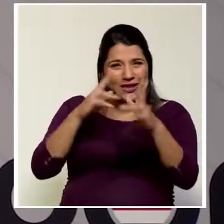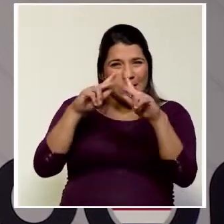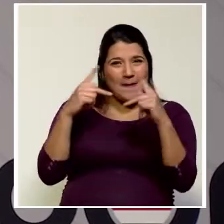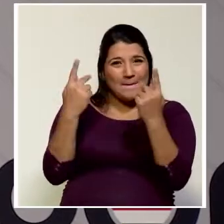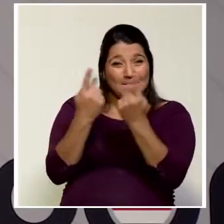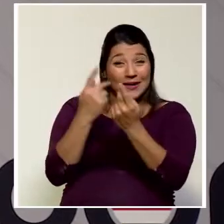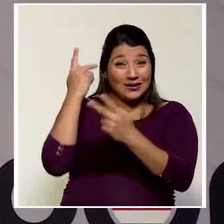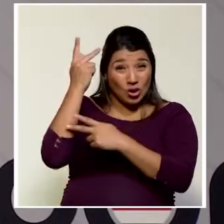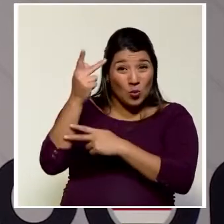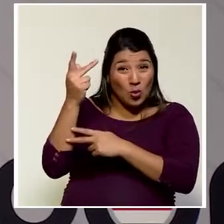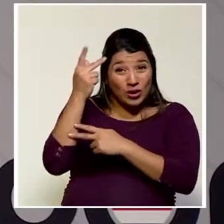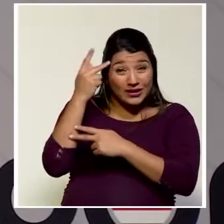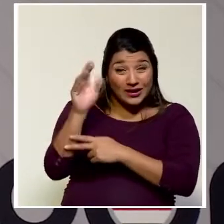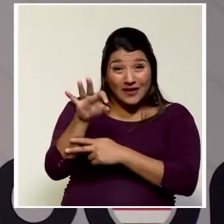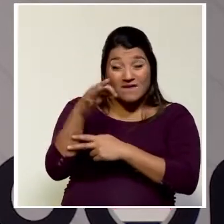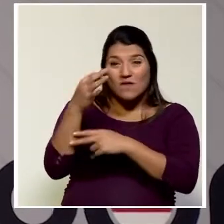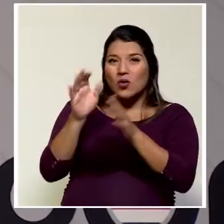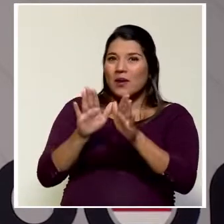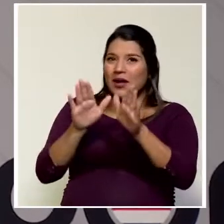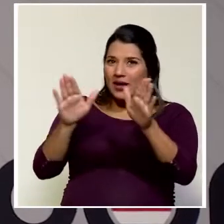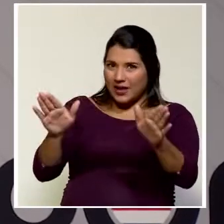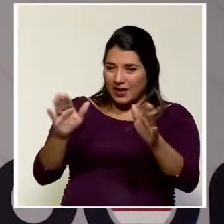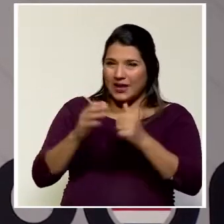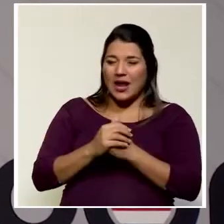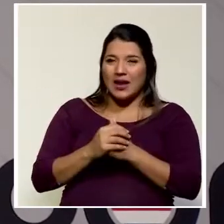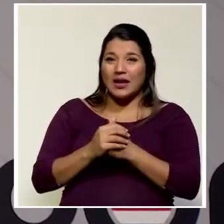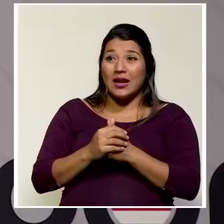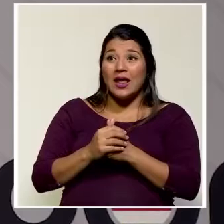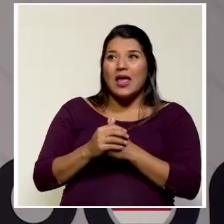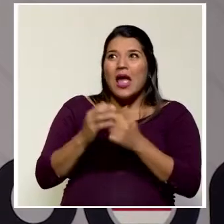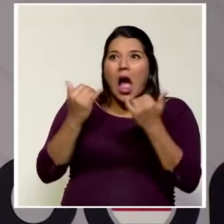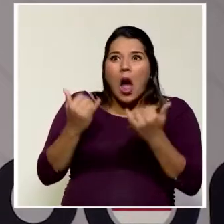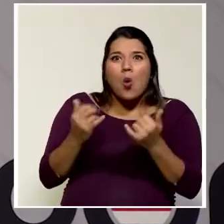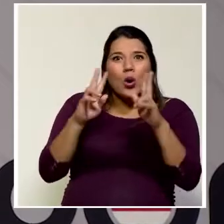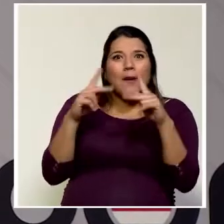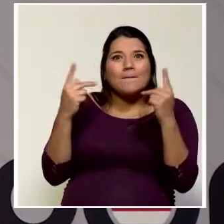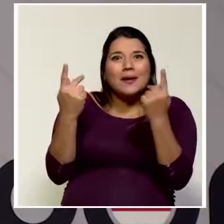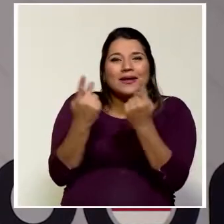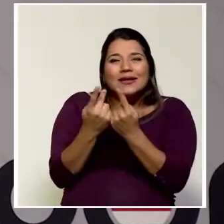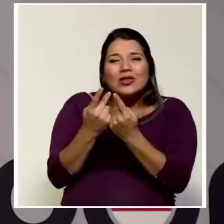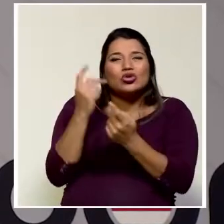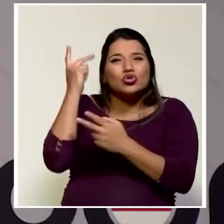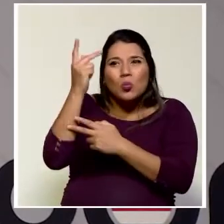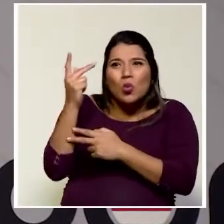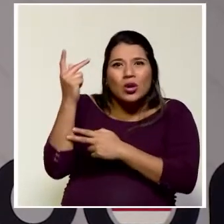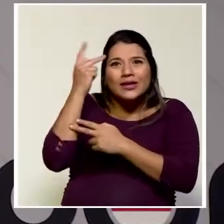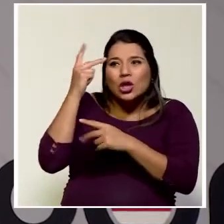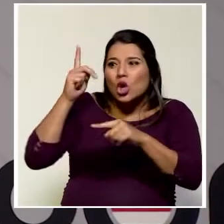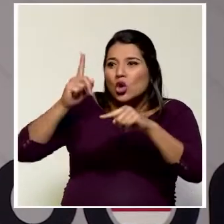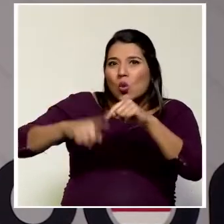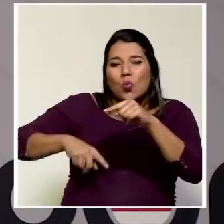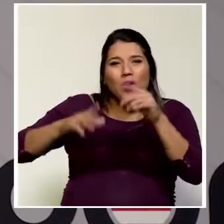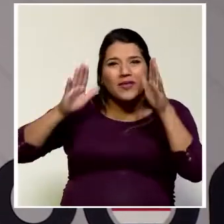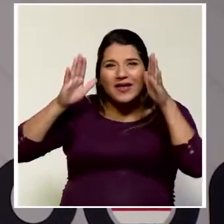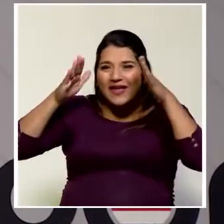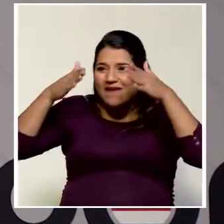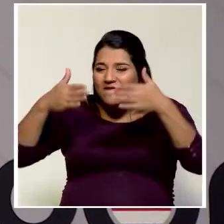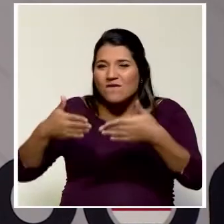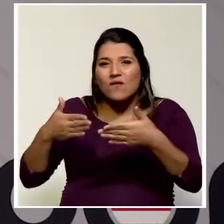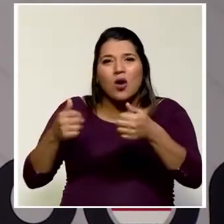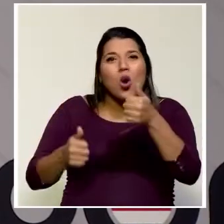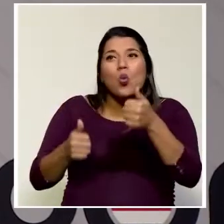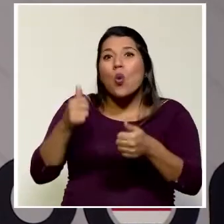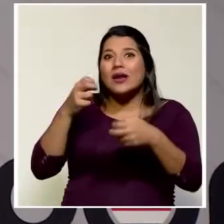generales. Esa desorientación que hoy tienen los partidos políticos de no poder enfocar cuáles son efectivamente los